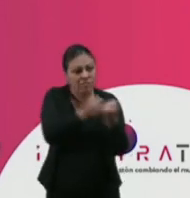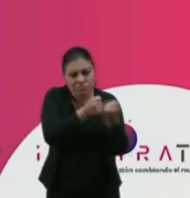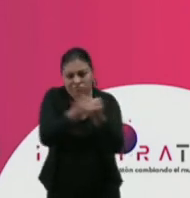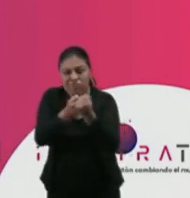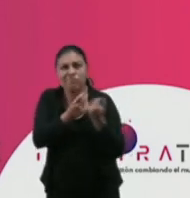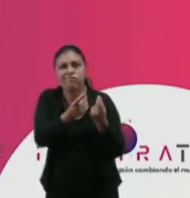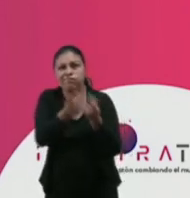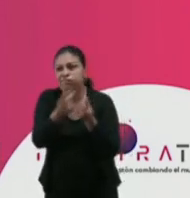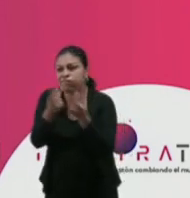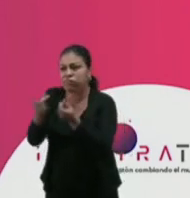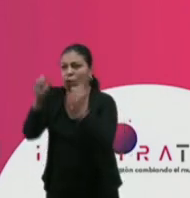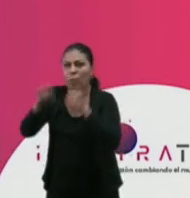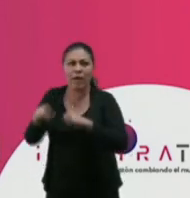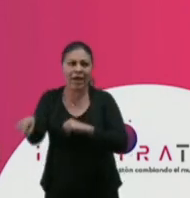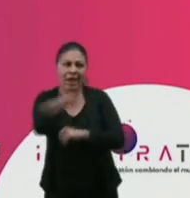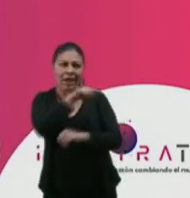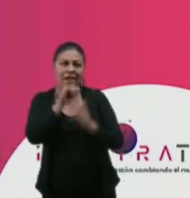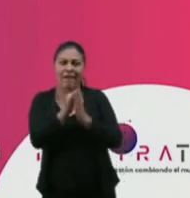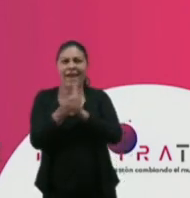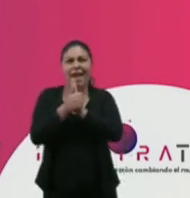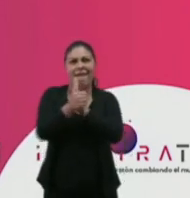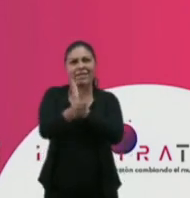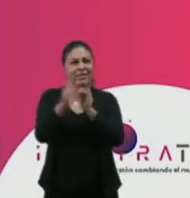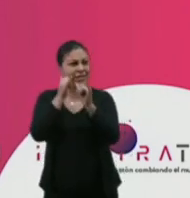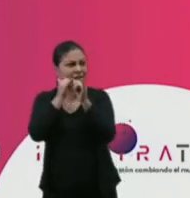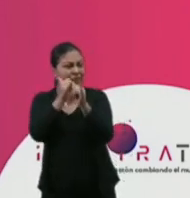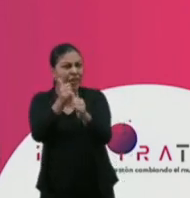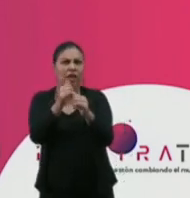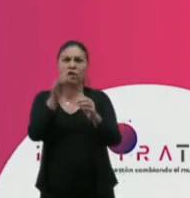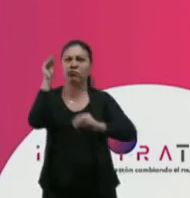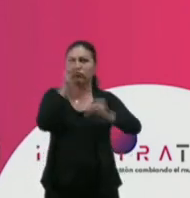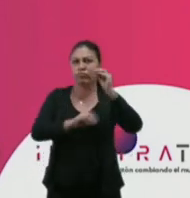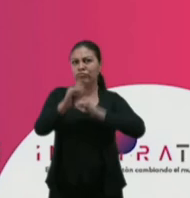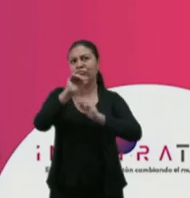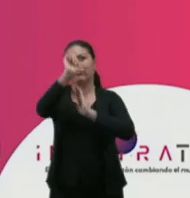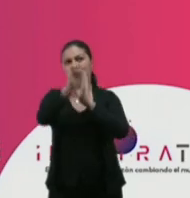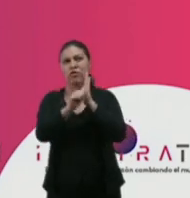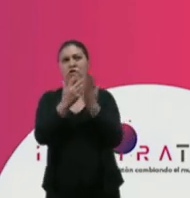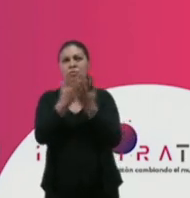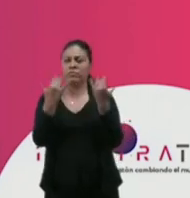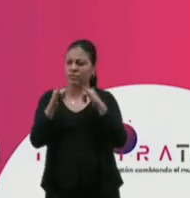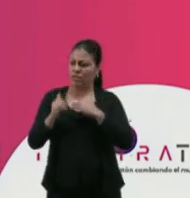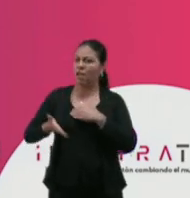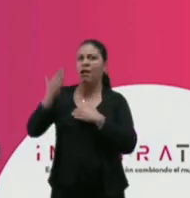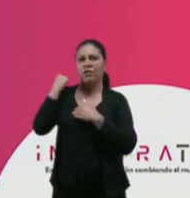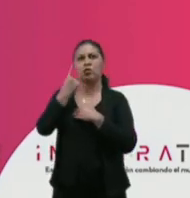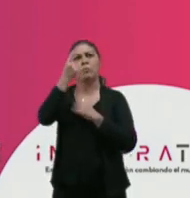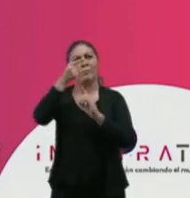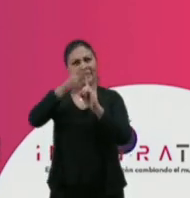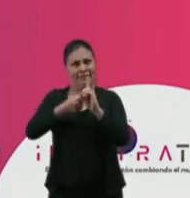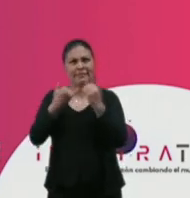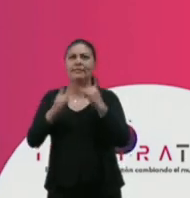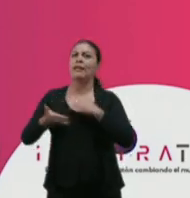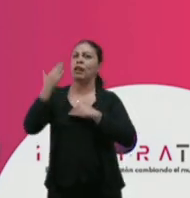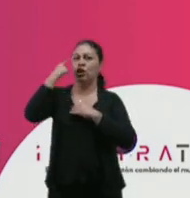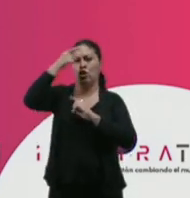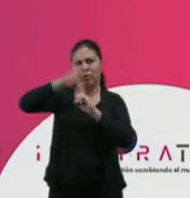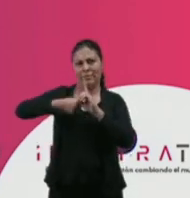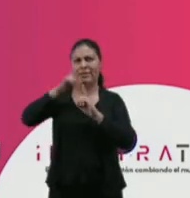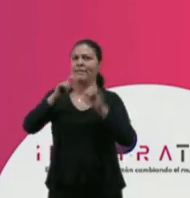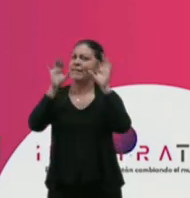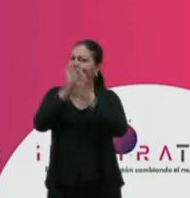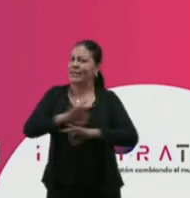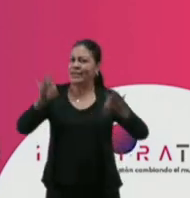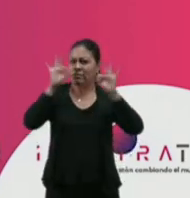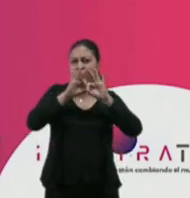sus destrezas de ingeniería y de desarrollo. Lo lanzamos hace como un mes y nuestro objetivo es educar